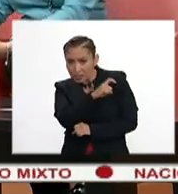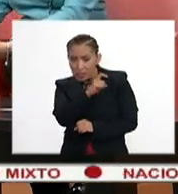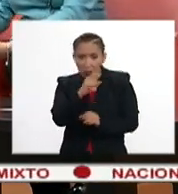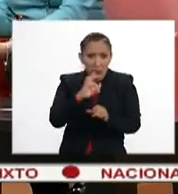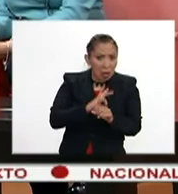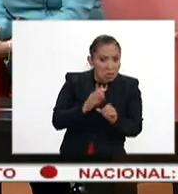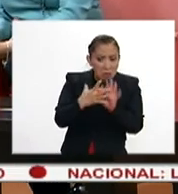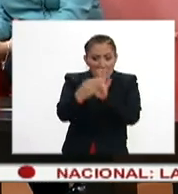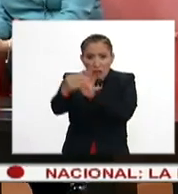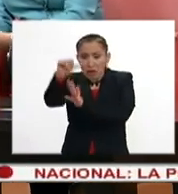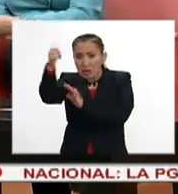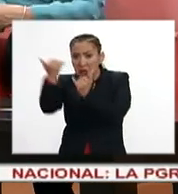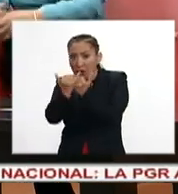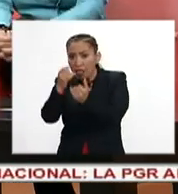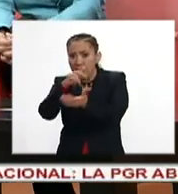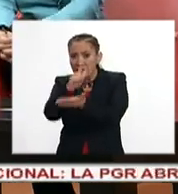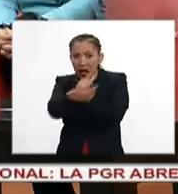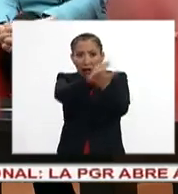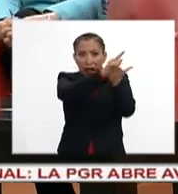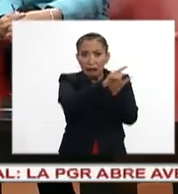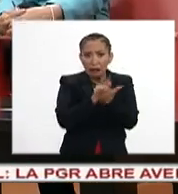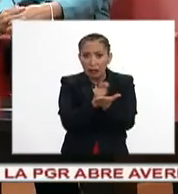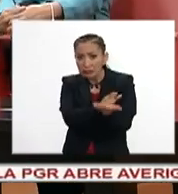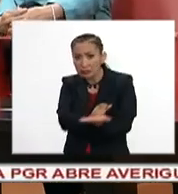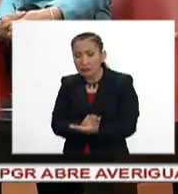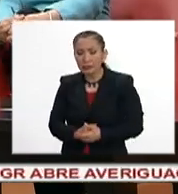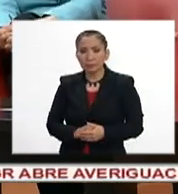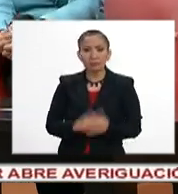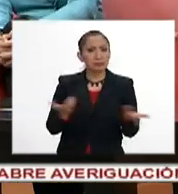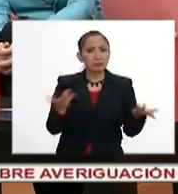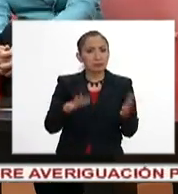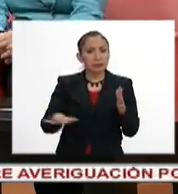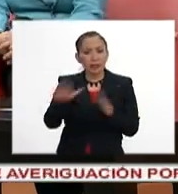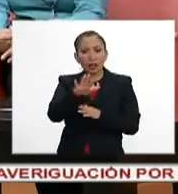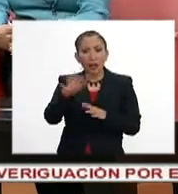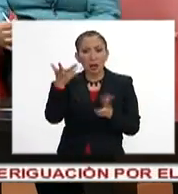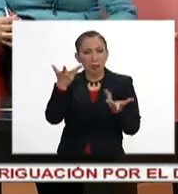esto, digo, copiando este tipo de modelos, este clima